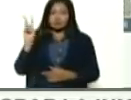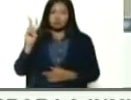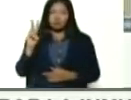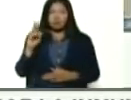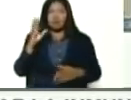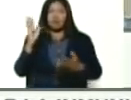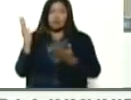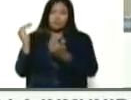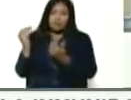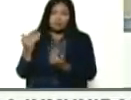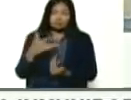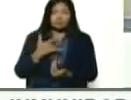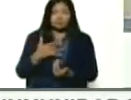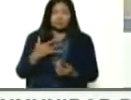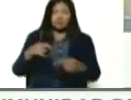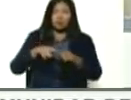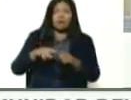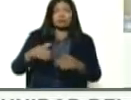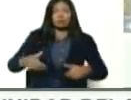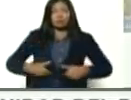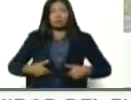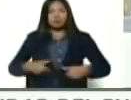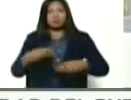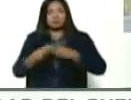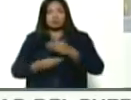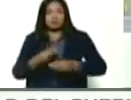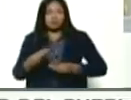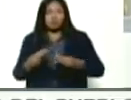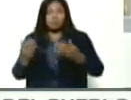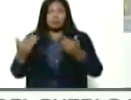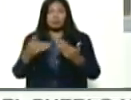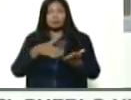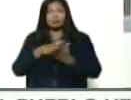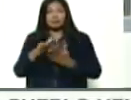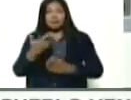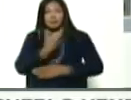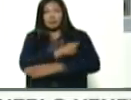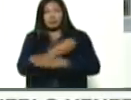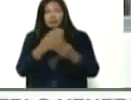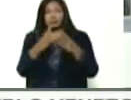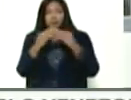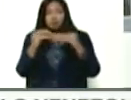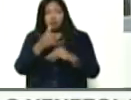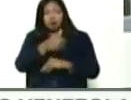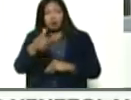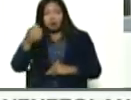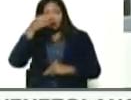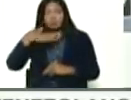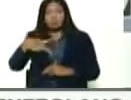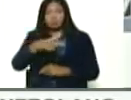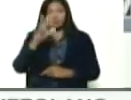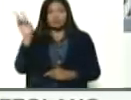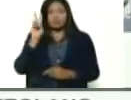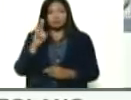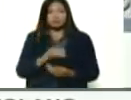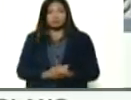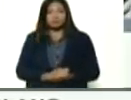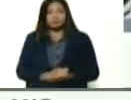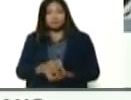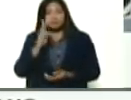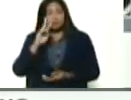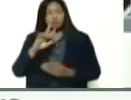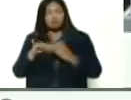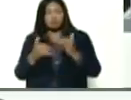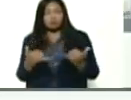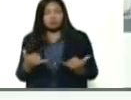porque sabe todo el esfuerzo que usted está haciendo para garantizar las vacunas al pueblo de venezuela en medio de lo que ya usted ha dicho